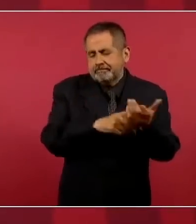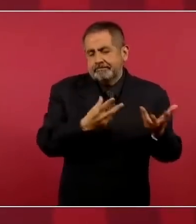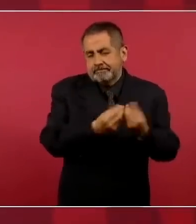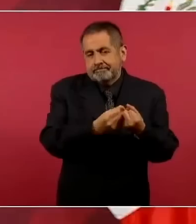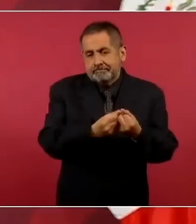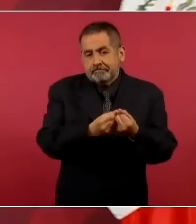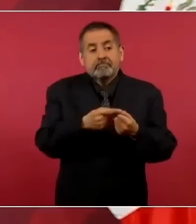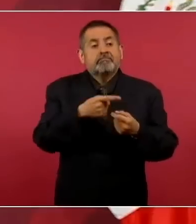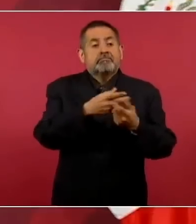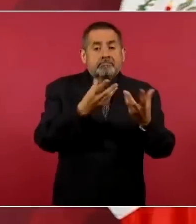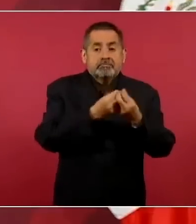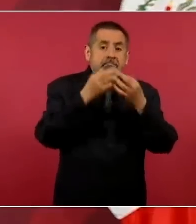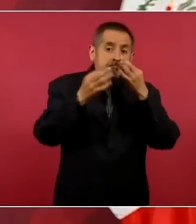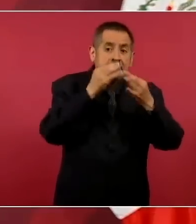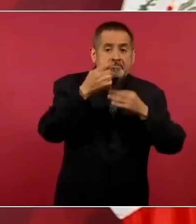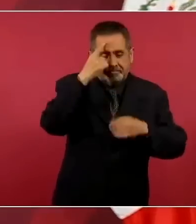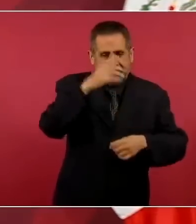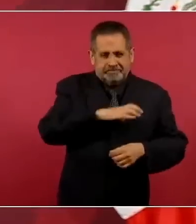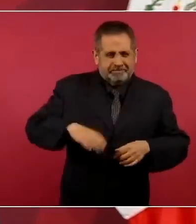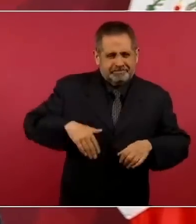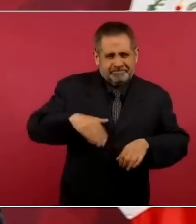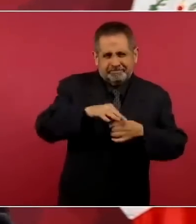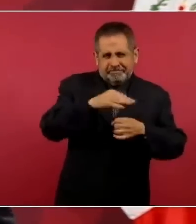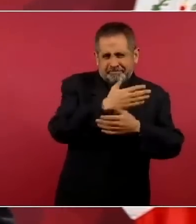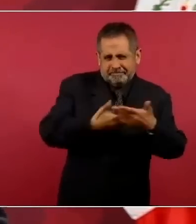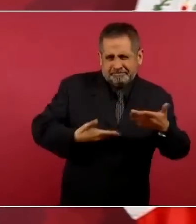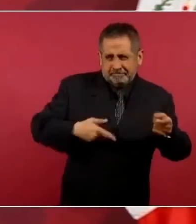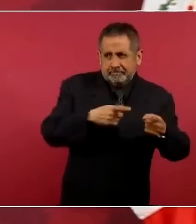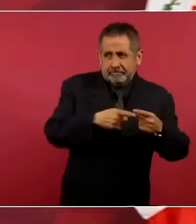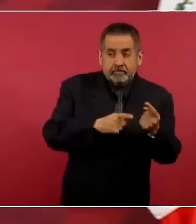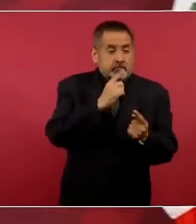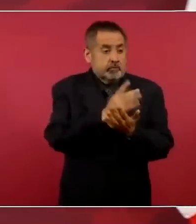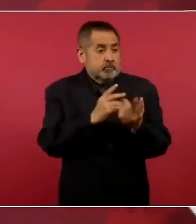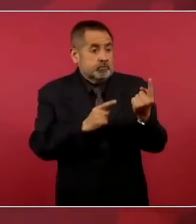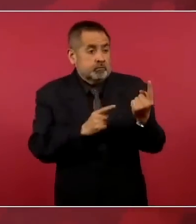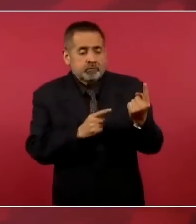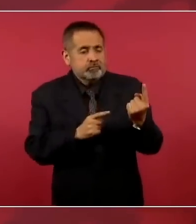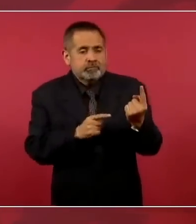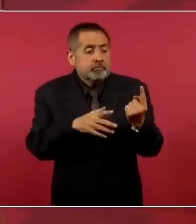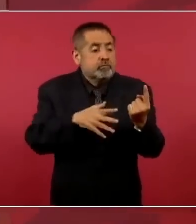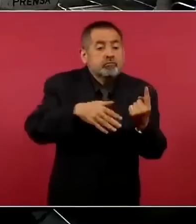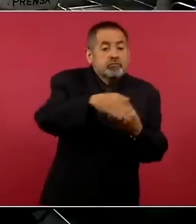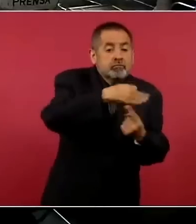desde la campaña, pero no solo Ciro, Milenio,